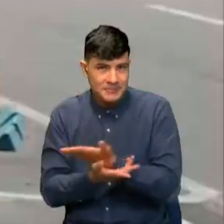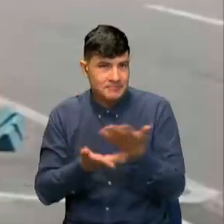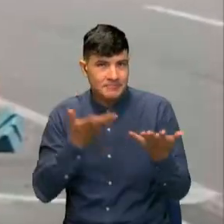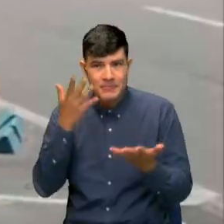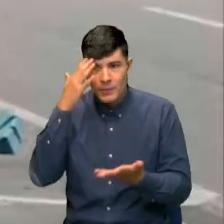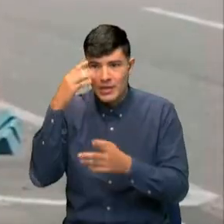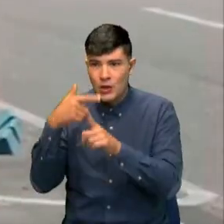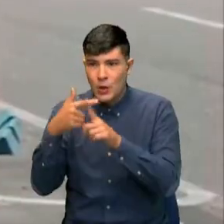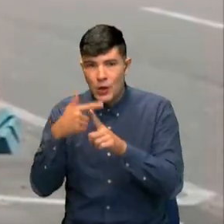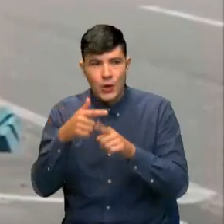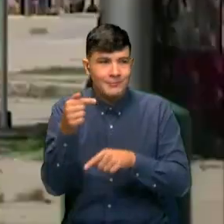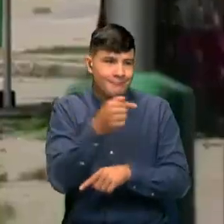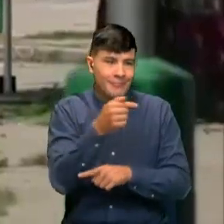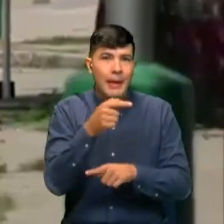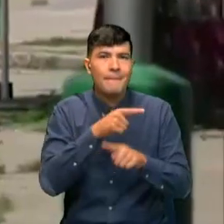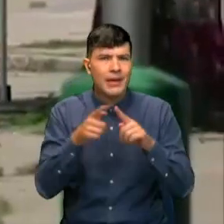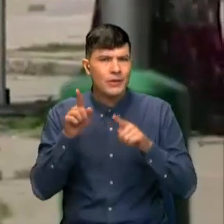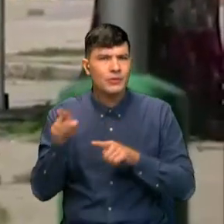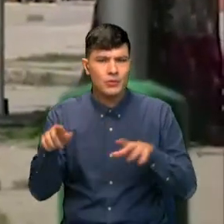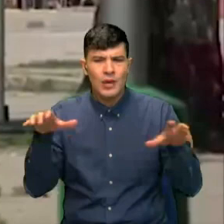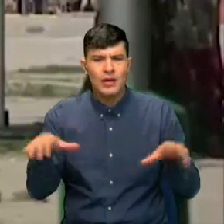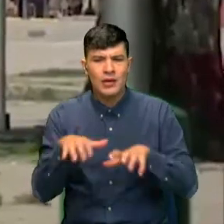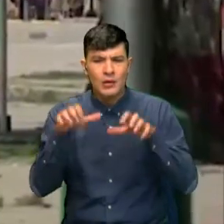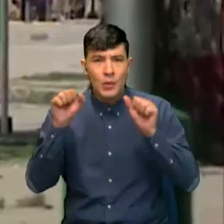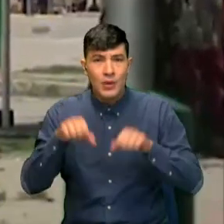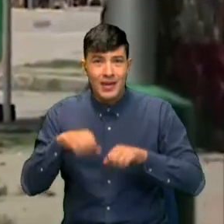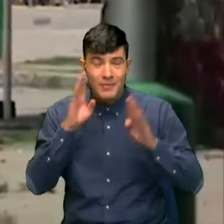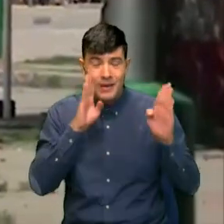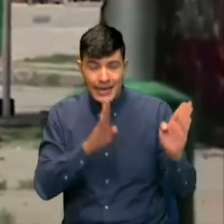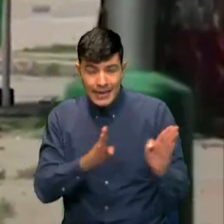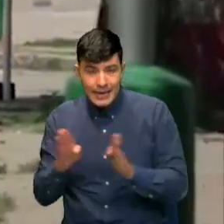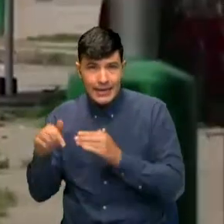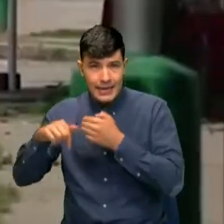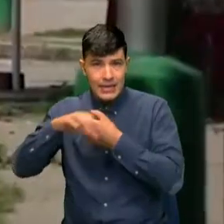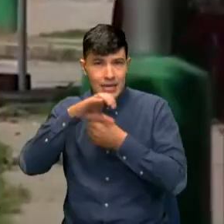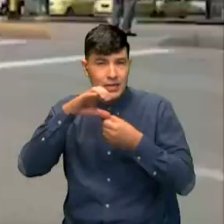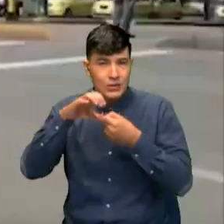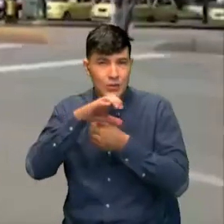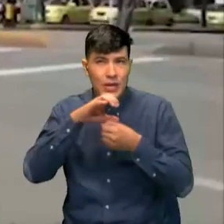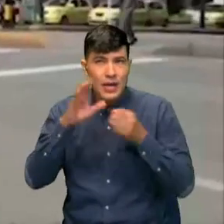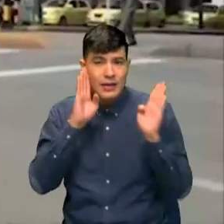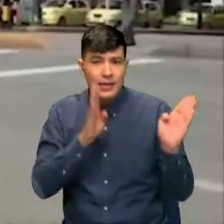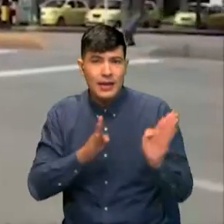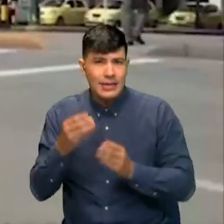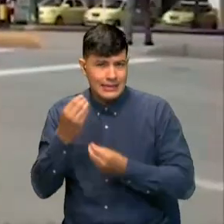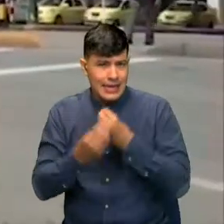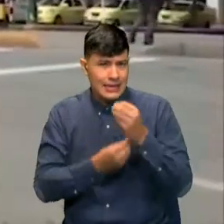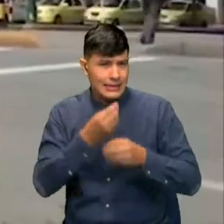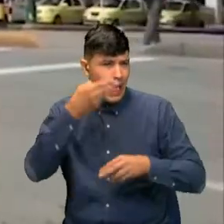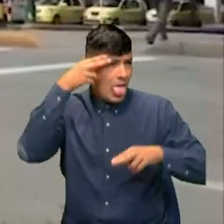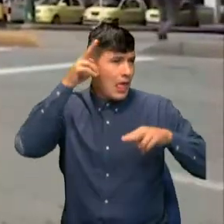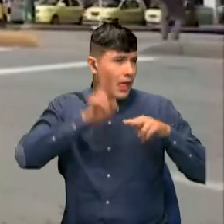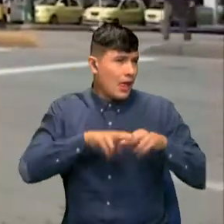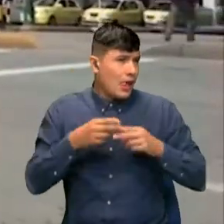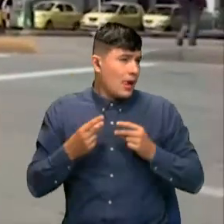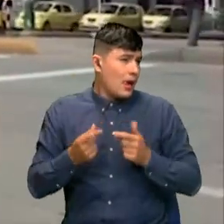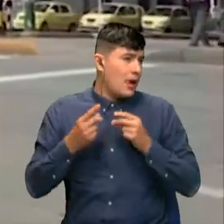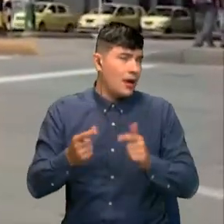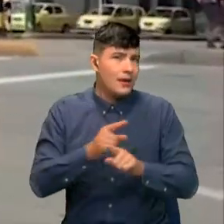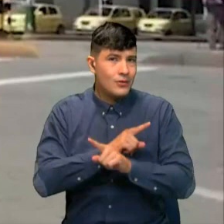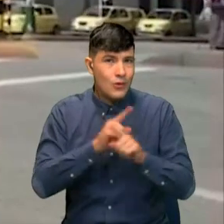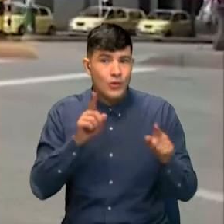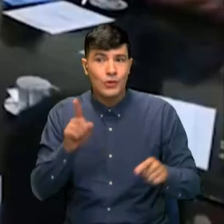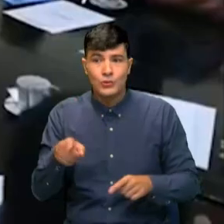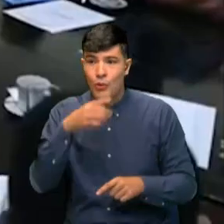ejecución ha dejado claro que las acciones para planear la ciudad no se hace de manera improvisada ha dicho manolo